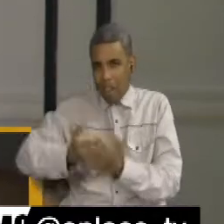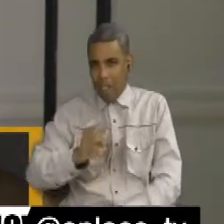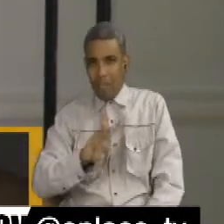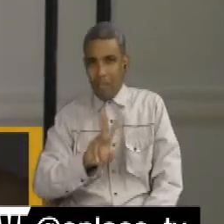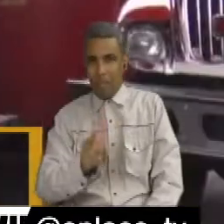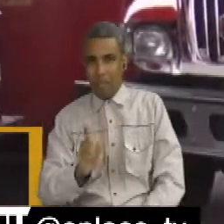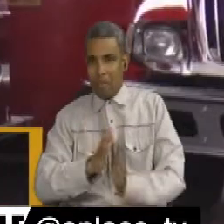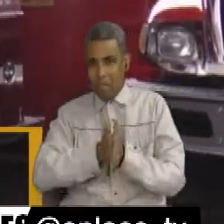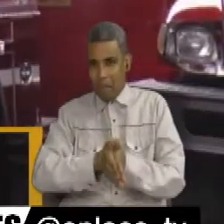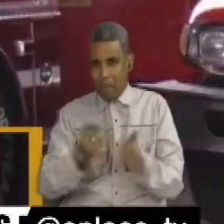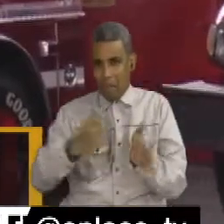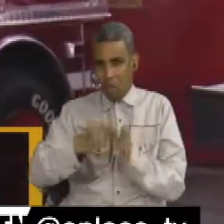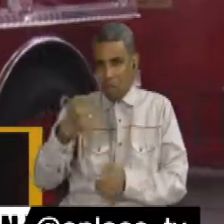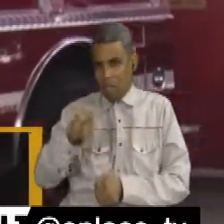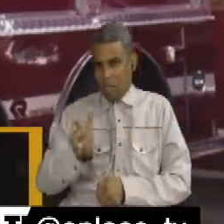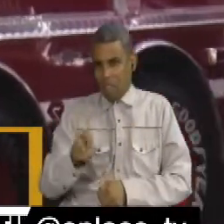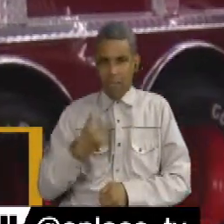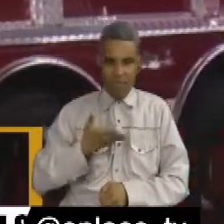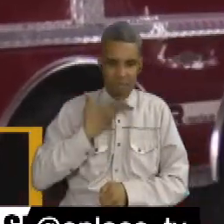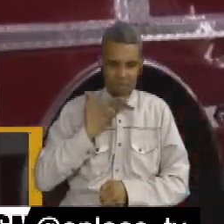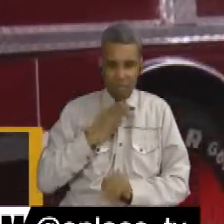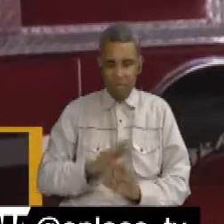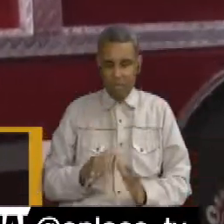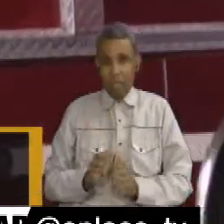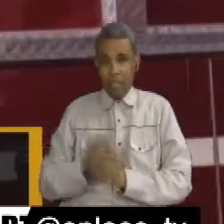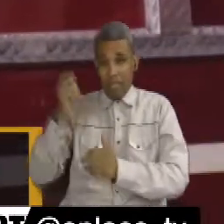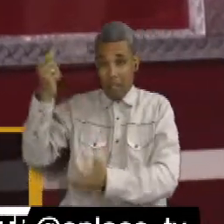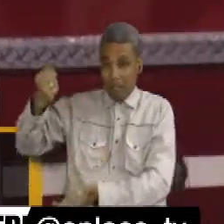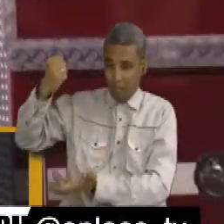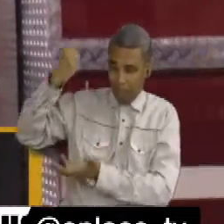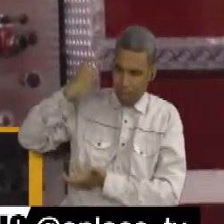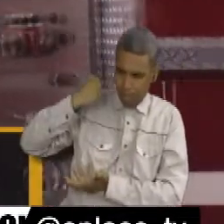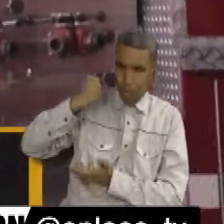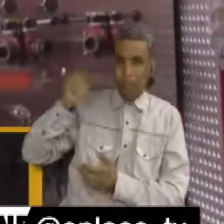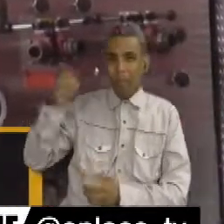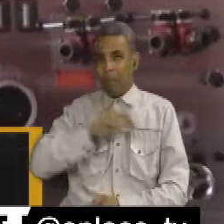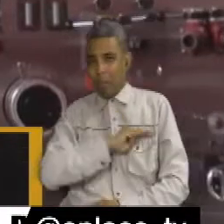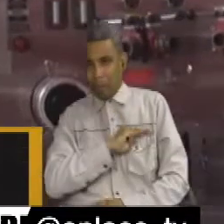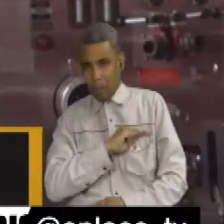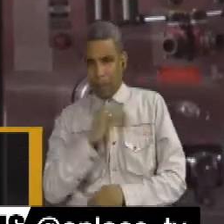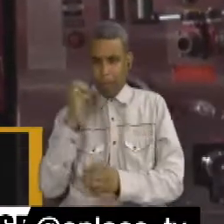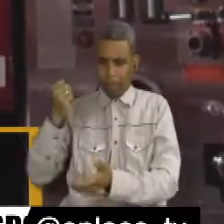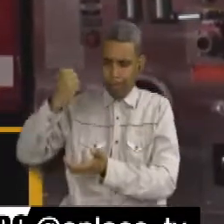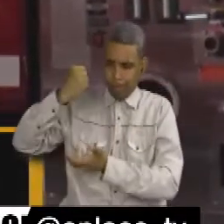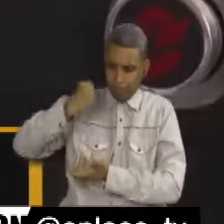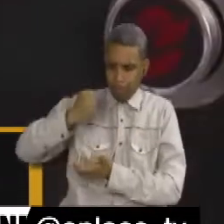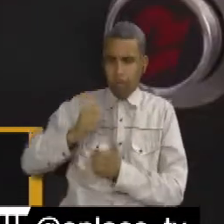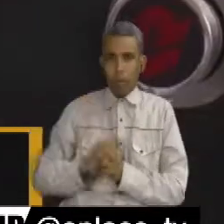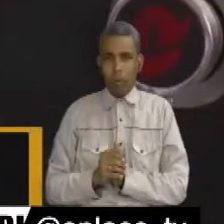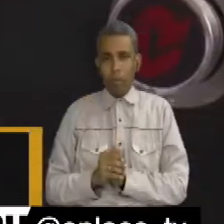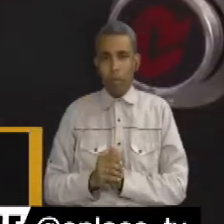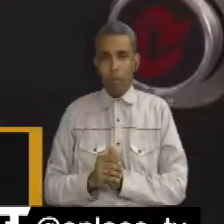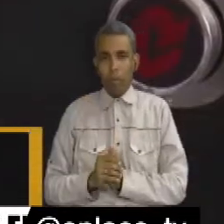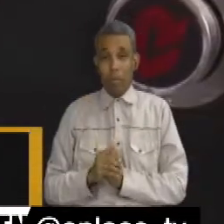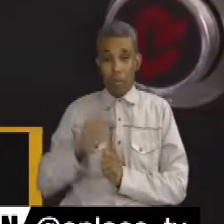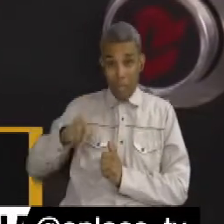está recogido, digámoslo así, por la administración municipal. Ya el otro año vendría